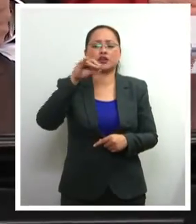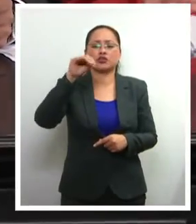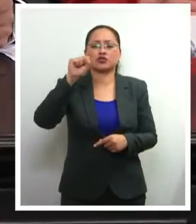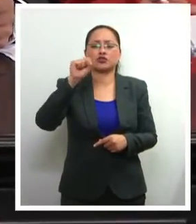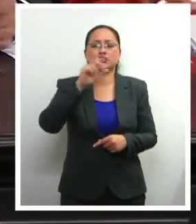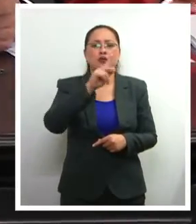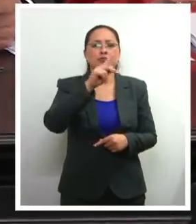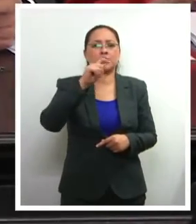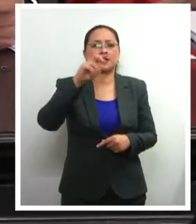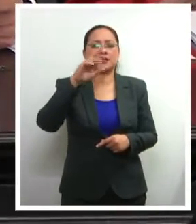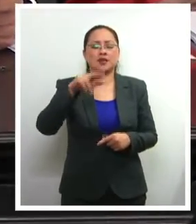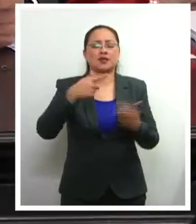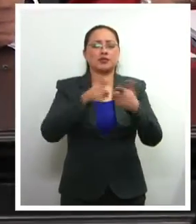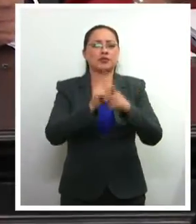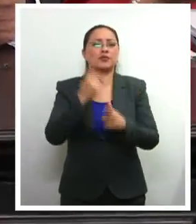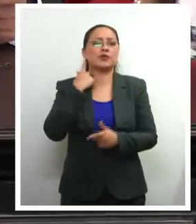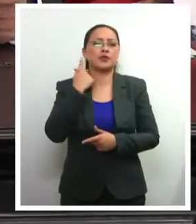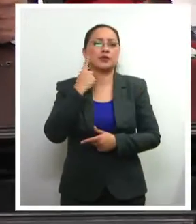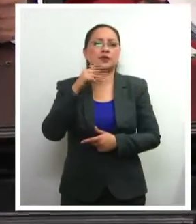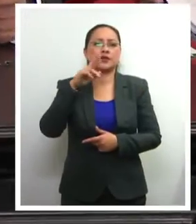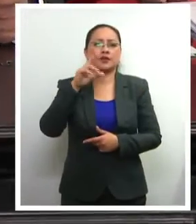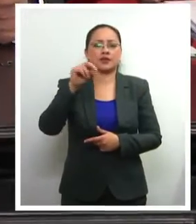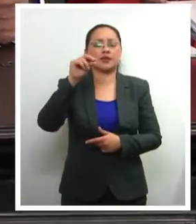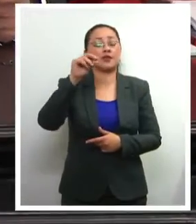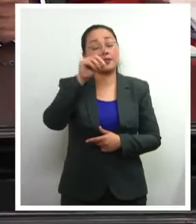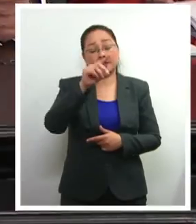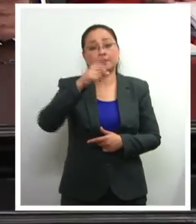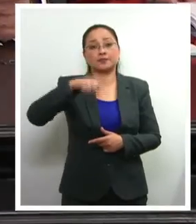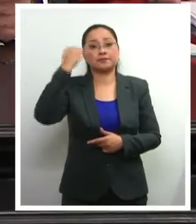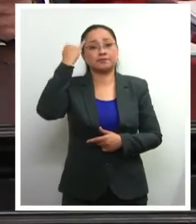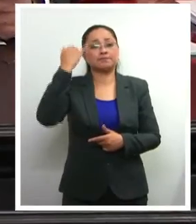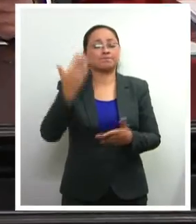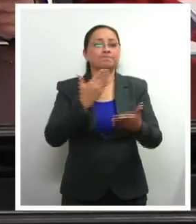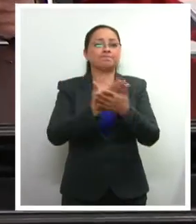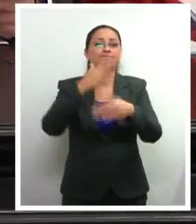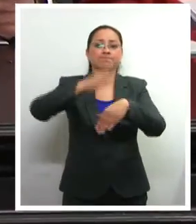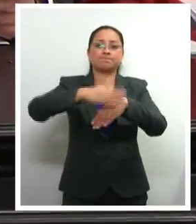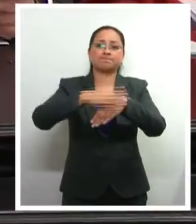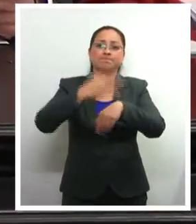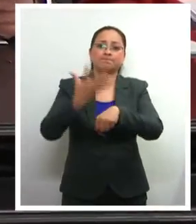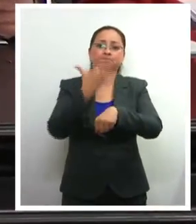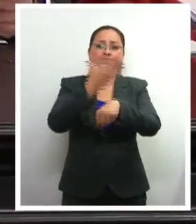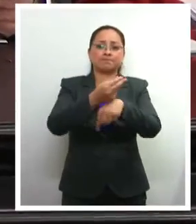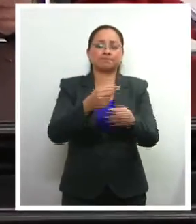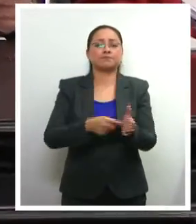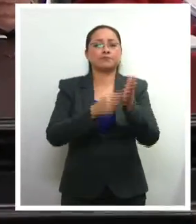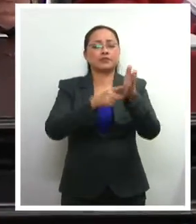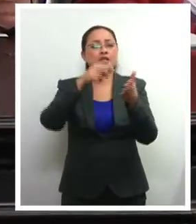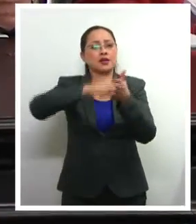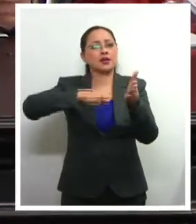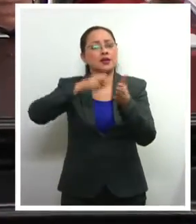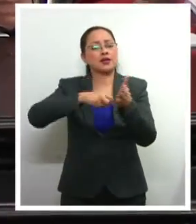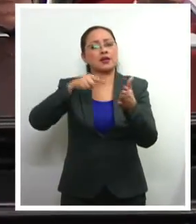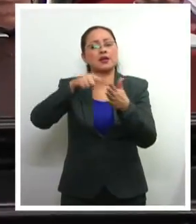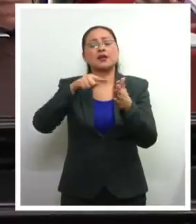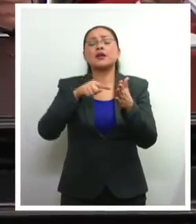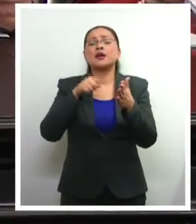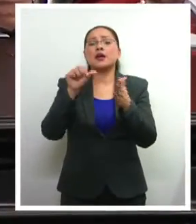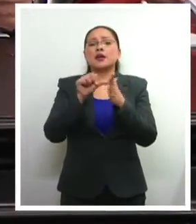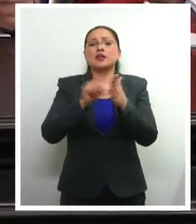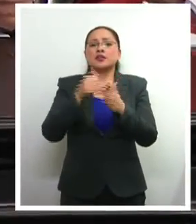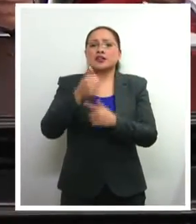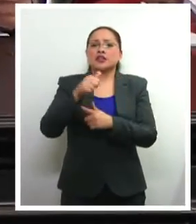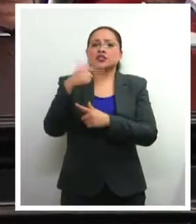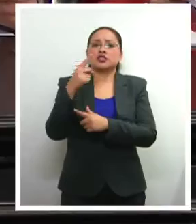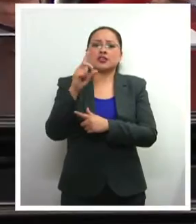la Revolución Democrática para presentar iniciativa con proyecto de decreto por el que se modifican los artículos 6,